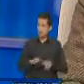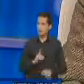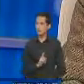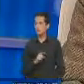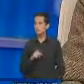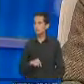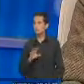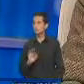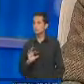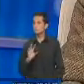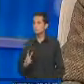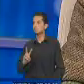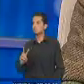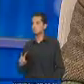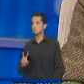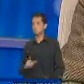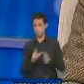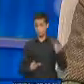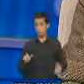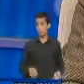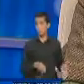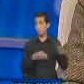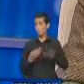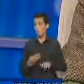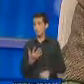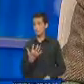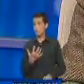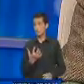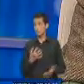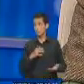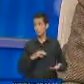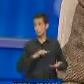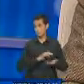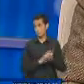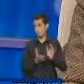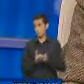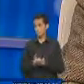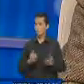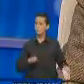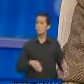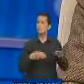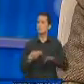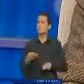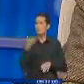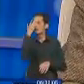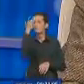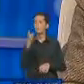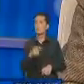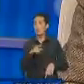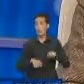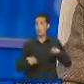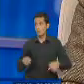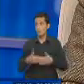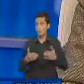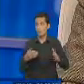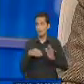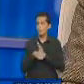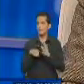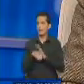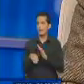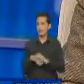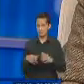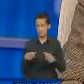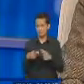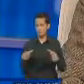que mueren masacrados el 15 de noviembre luchaban, entre otras cosas, por la incautación de giros, que era un pedido de los banqueros de la